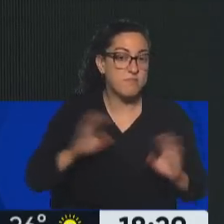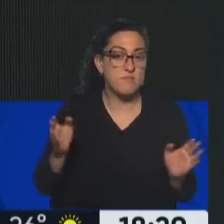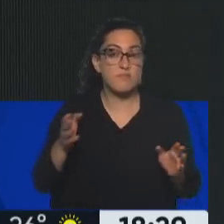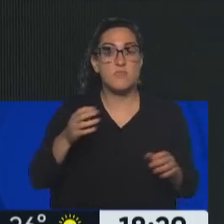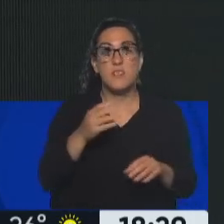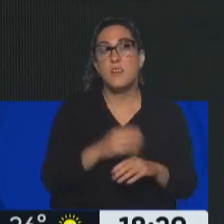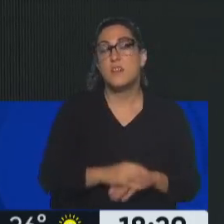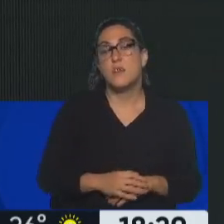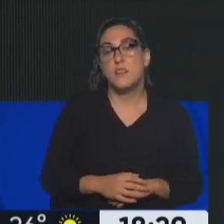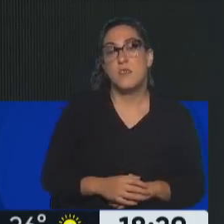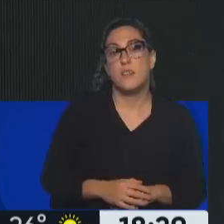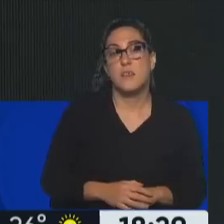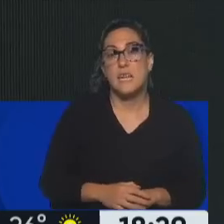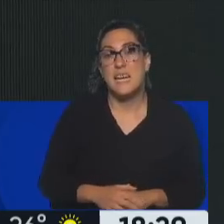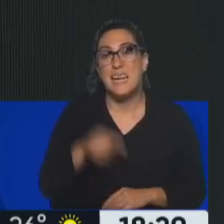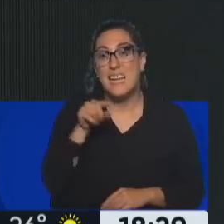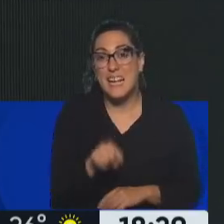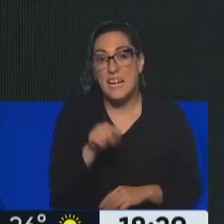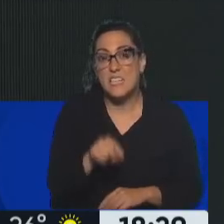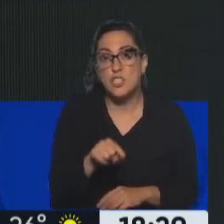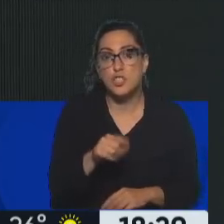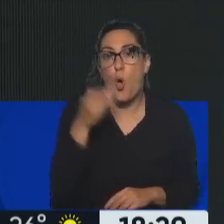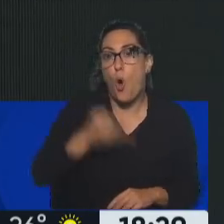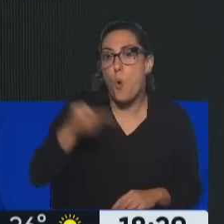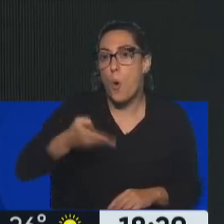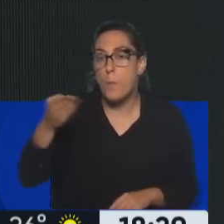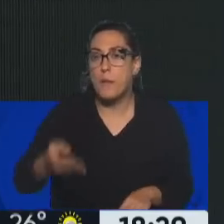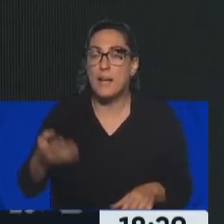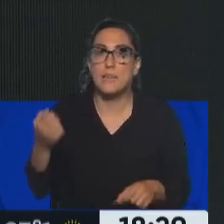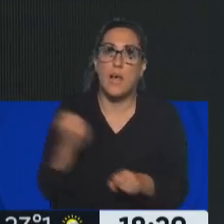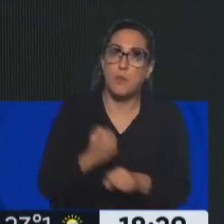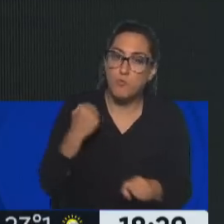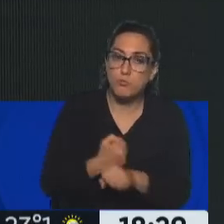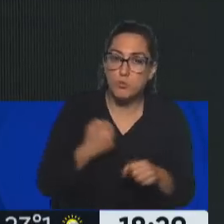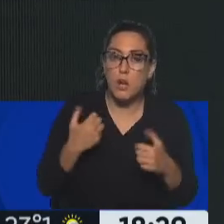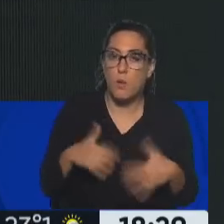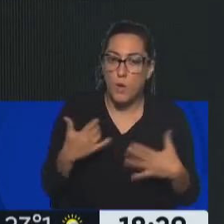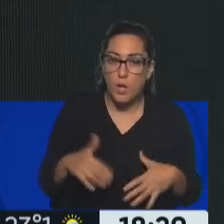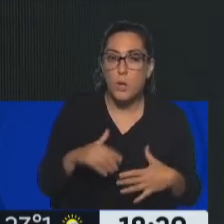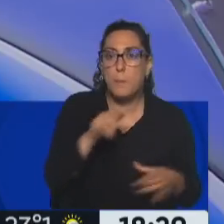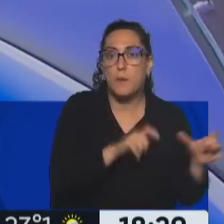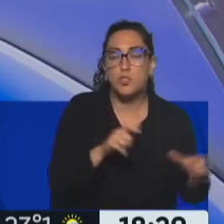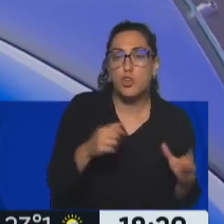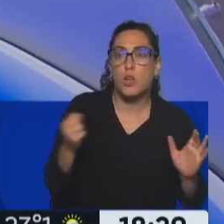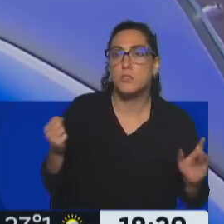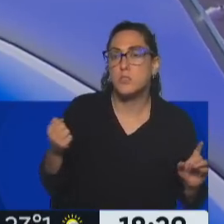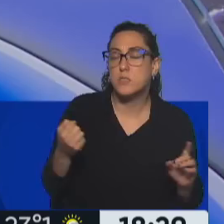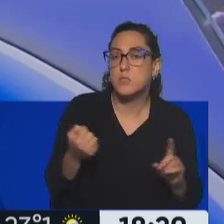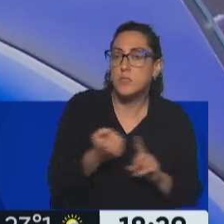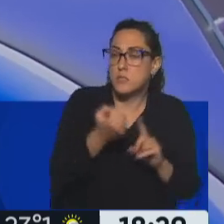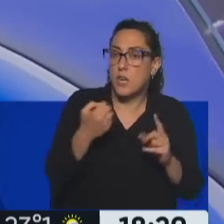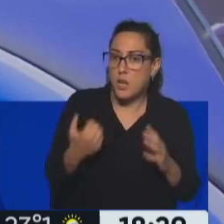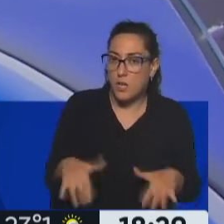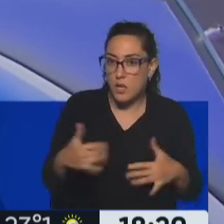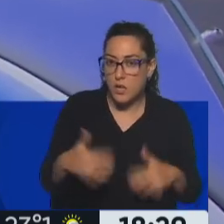digamos, iniciativas que implican movidas humanitarias muy fuertes, ¿no? Con población con muchísimos traumas, que